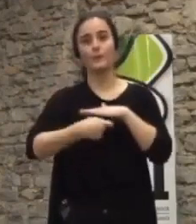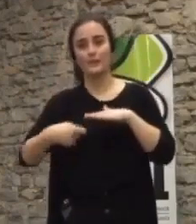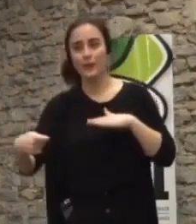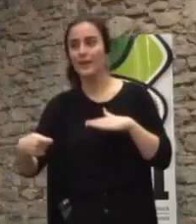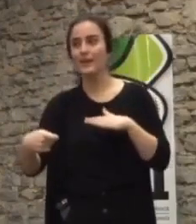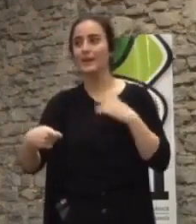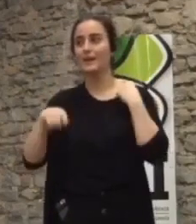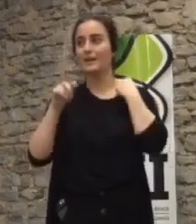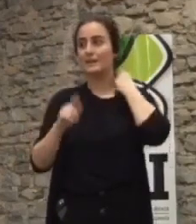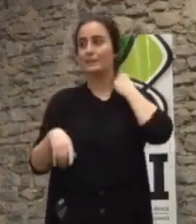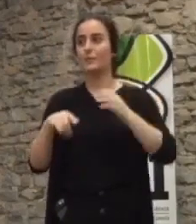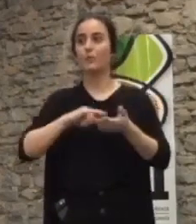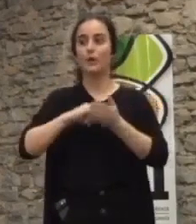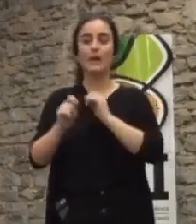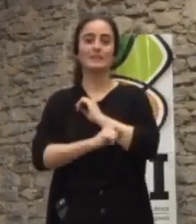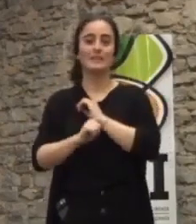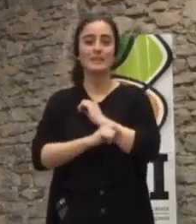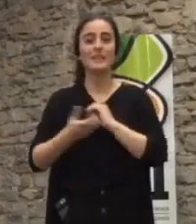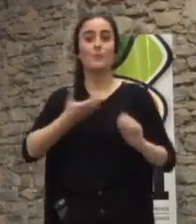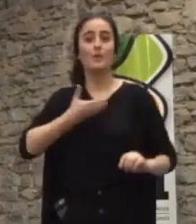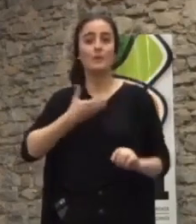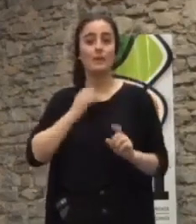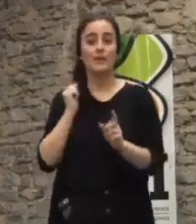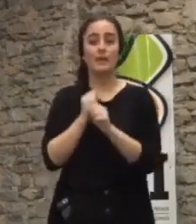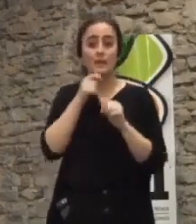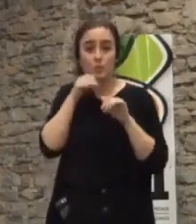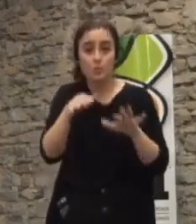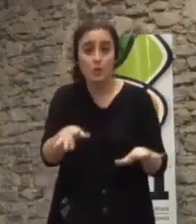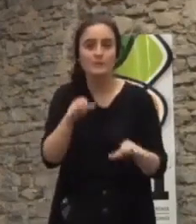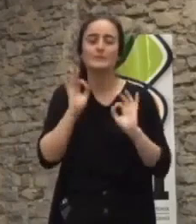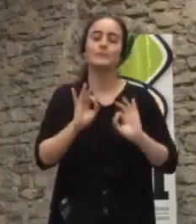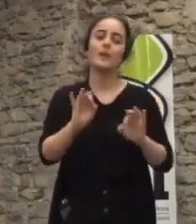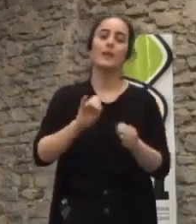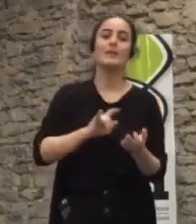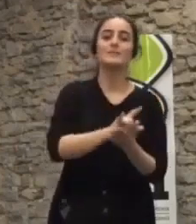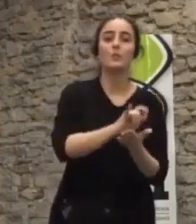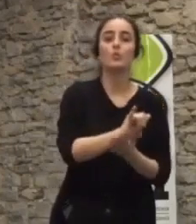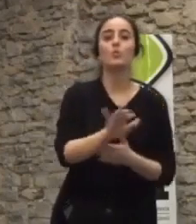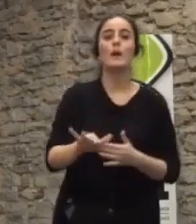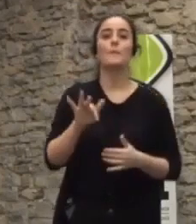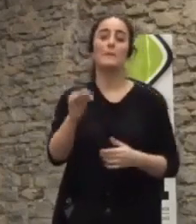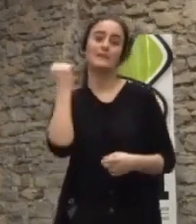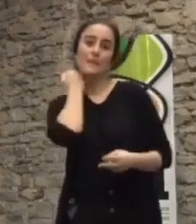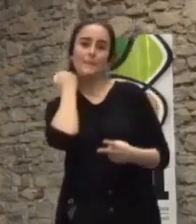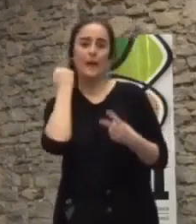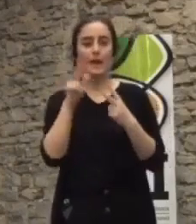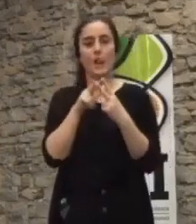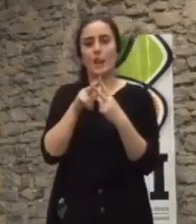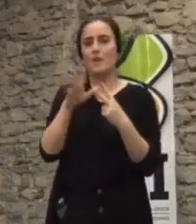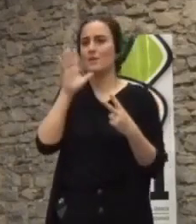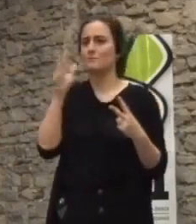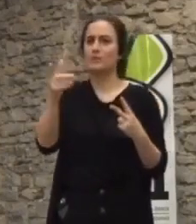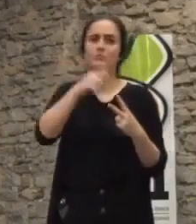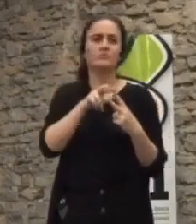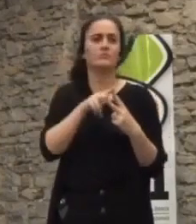dentro de la estrategia municipal antirrumores, a la red antirrumores de Salburua y a la red antirrumores del Pilar Iparralde, porque hacen un